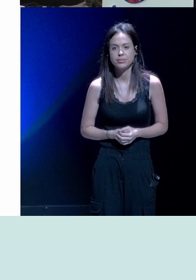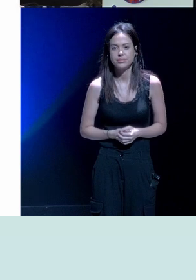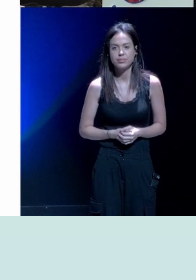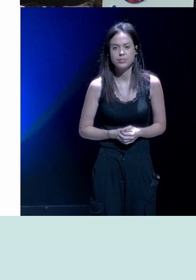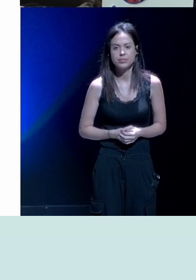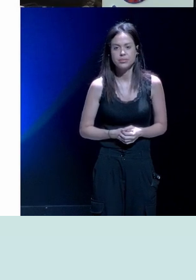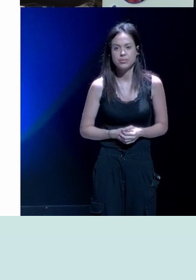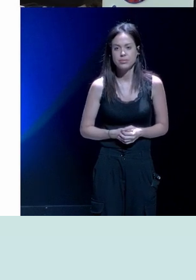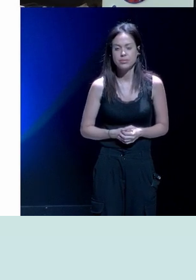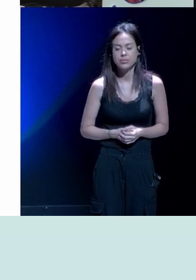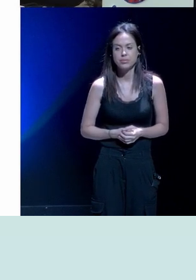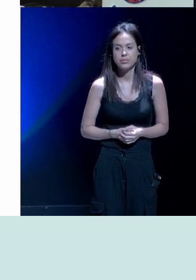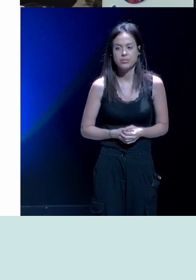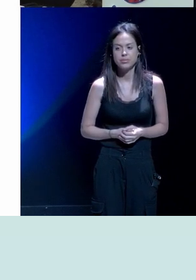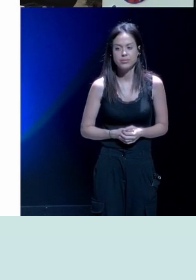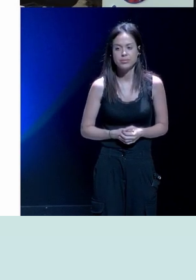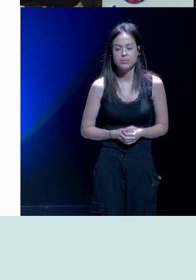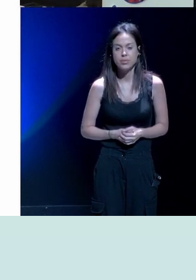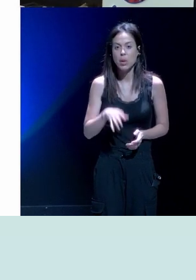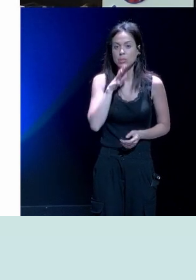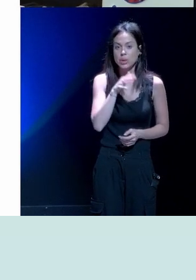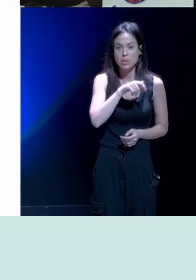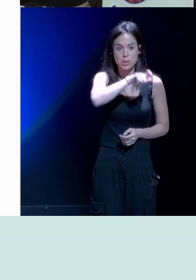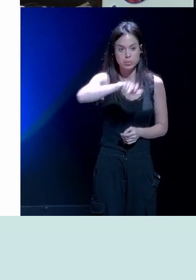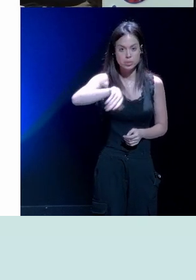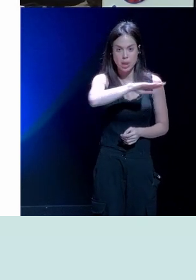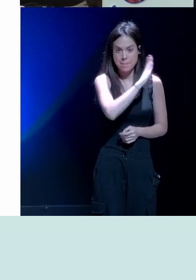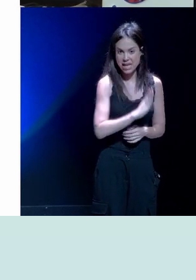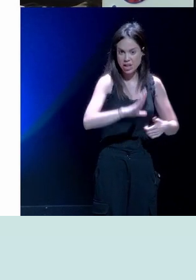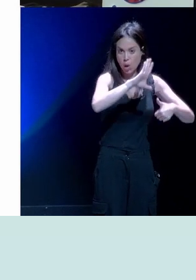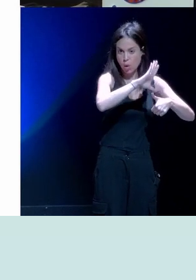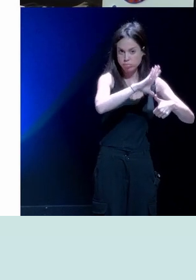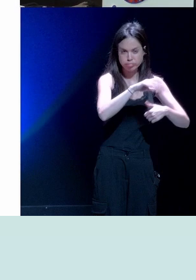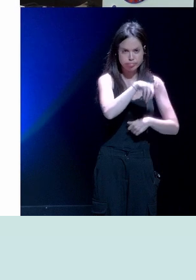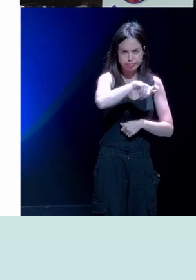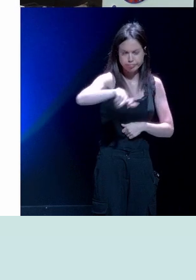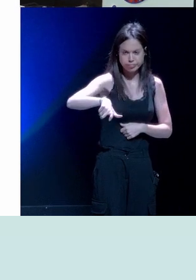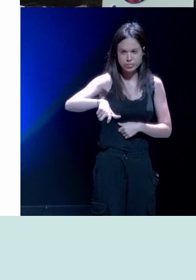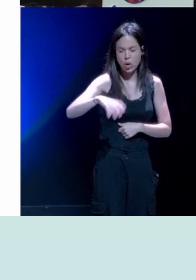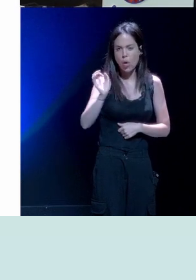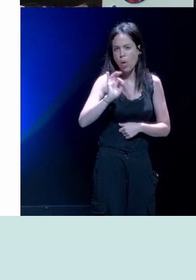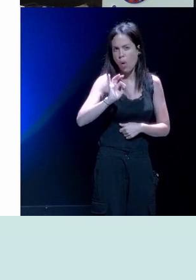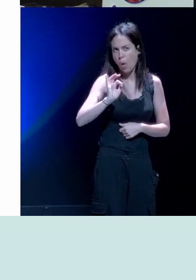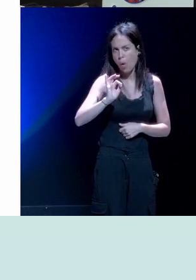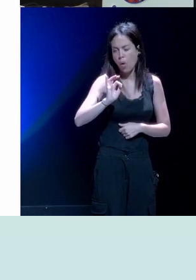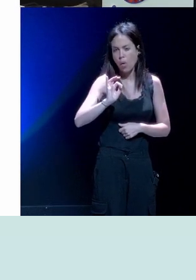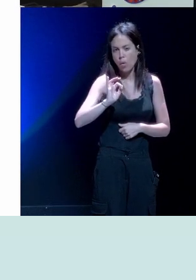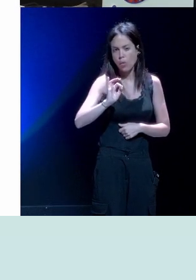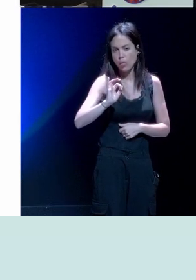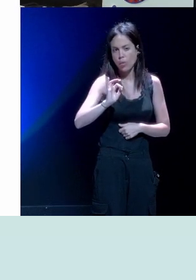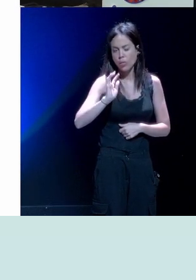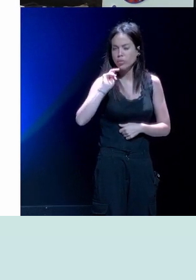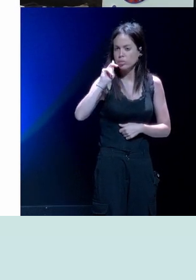Y simplemente porque los brasileños, como los latinoamericanos o quizás incluso